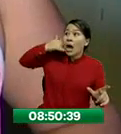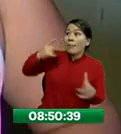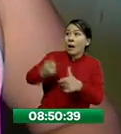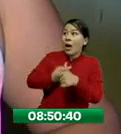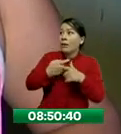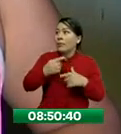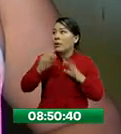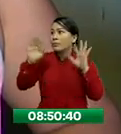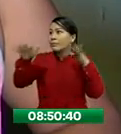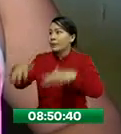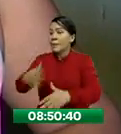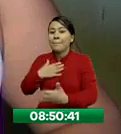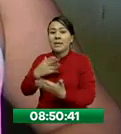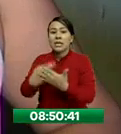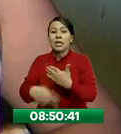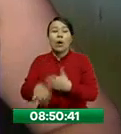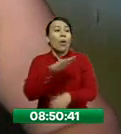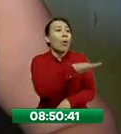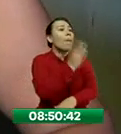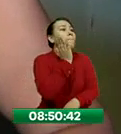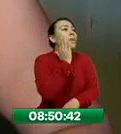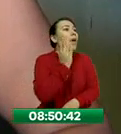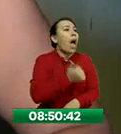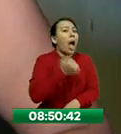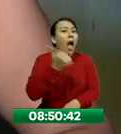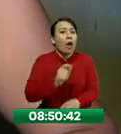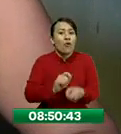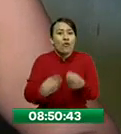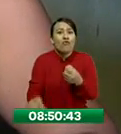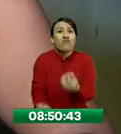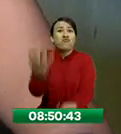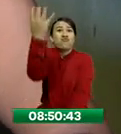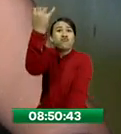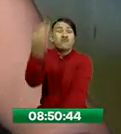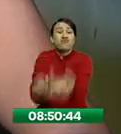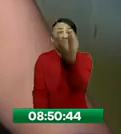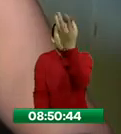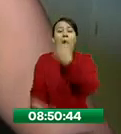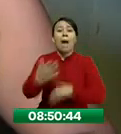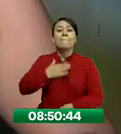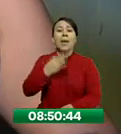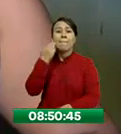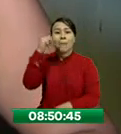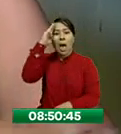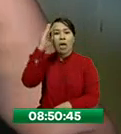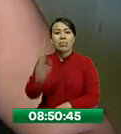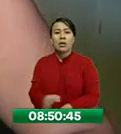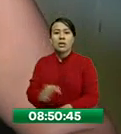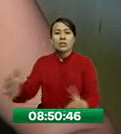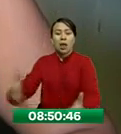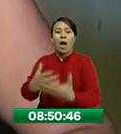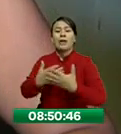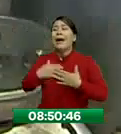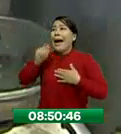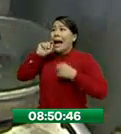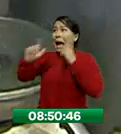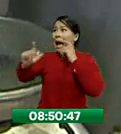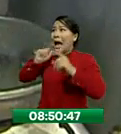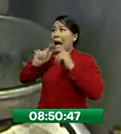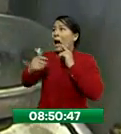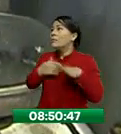cuando mi hijo me dice, mami, incendio al lado donde mi madrina. Entonces yo comencé a gritar y